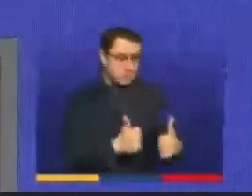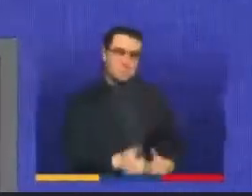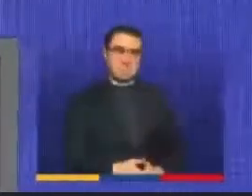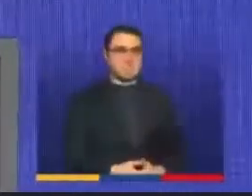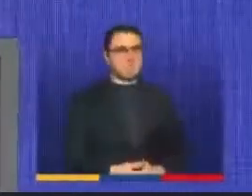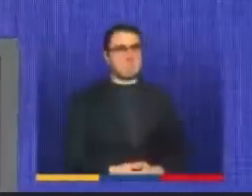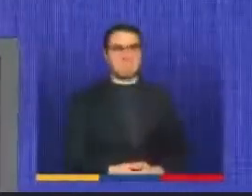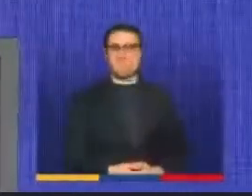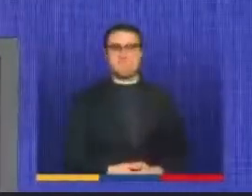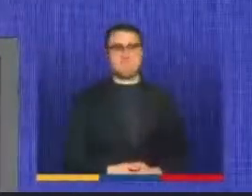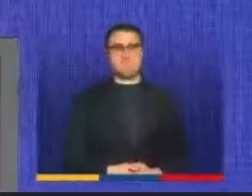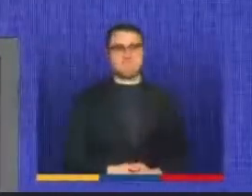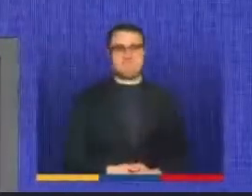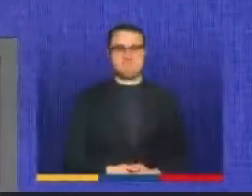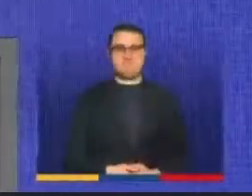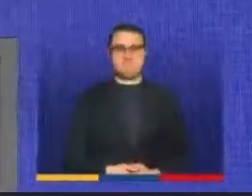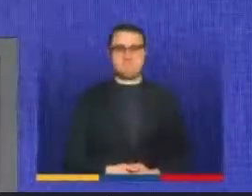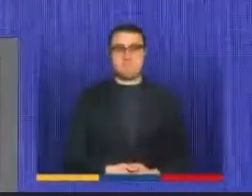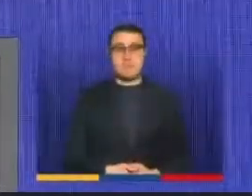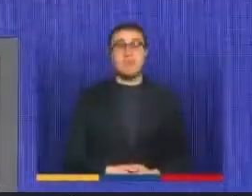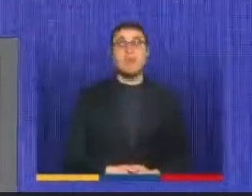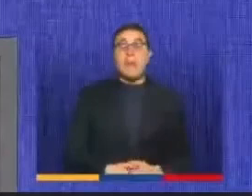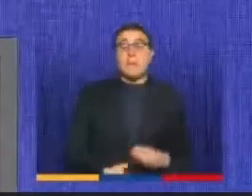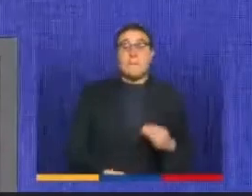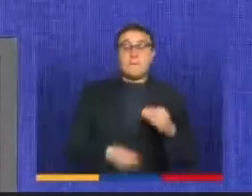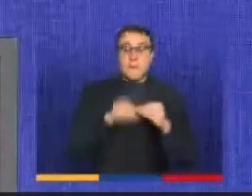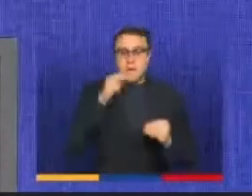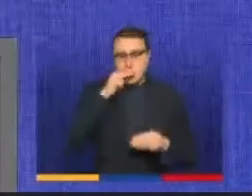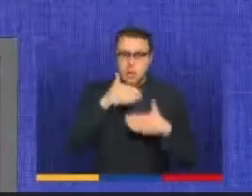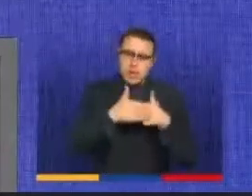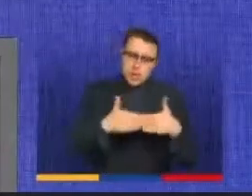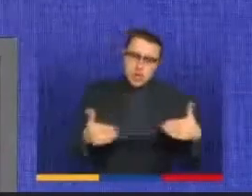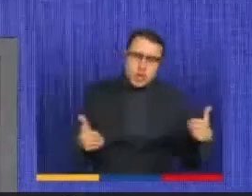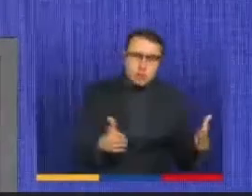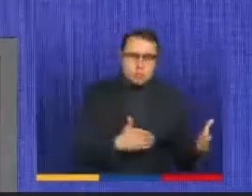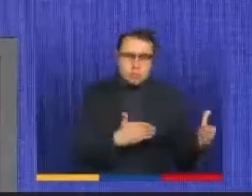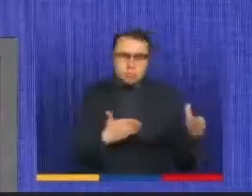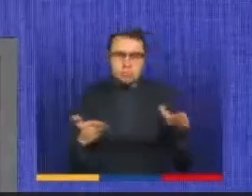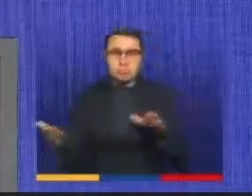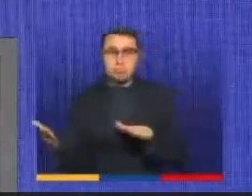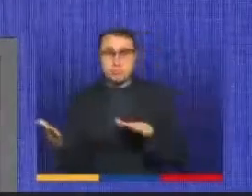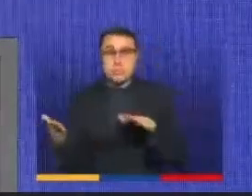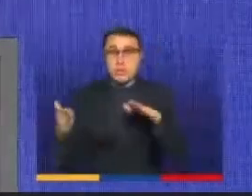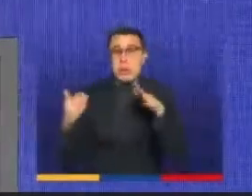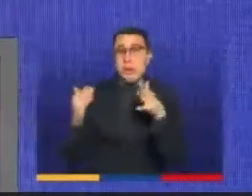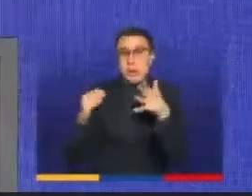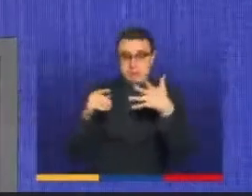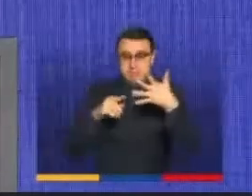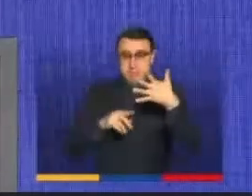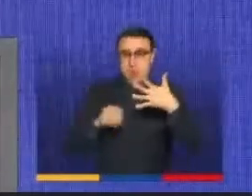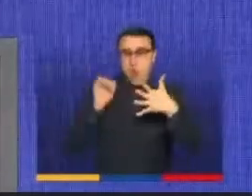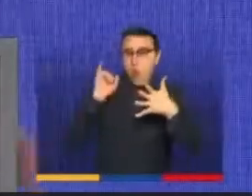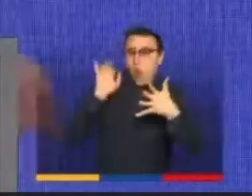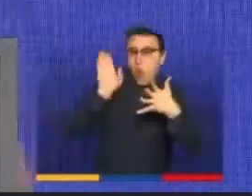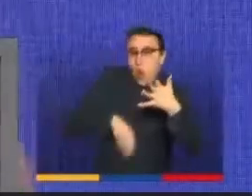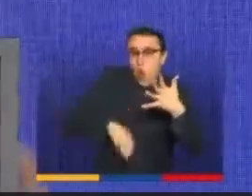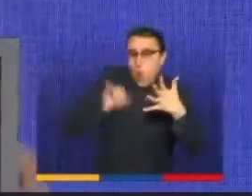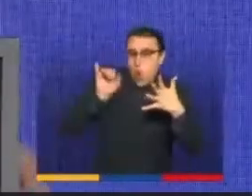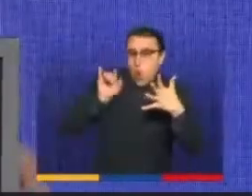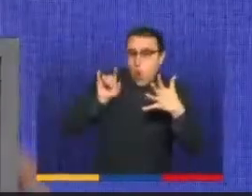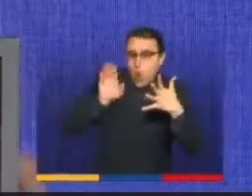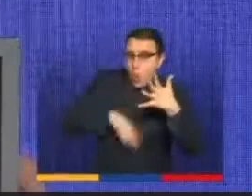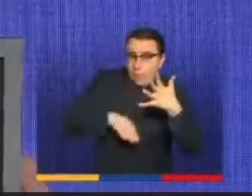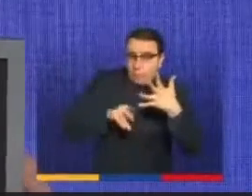el penúltimo lugar en mortalidad infantil. Nos gana por 0,2